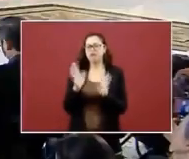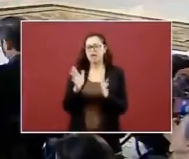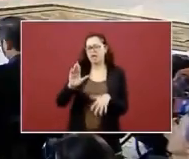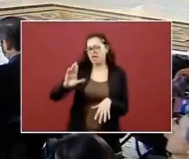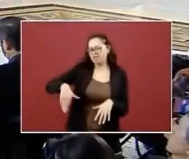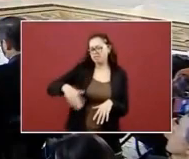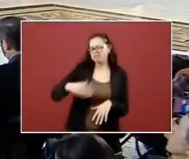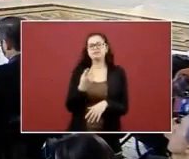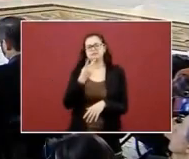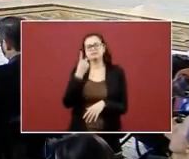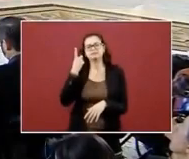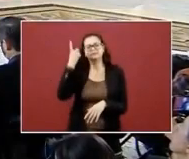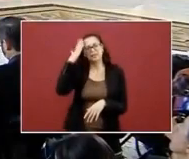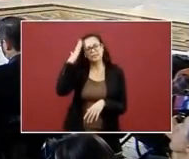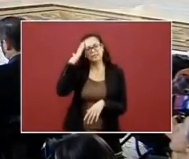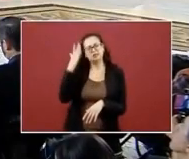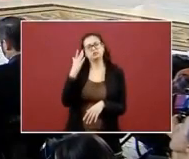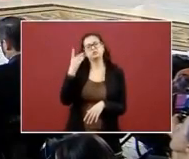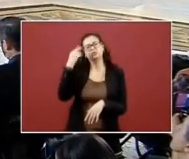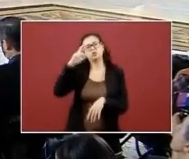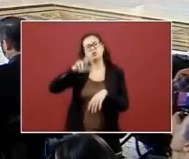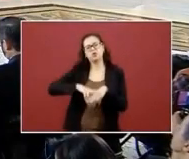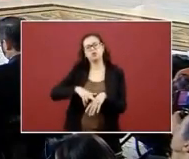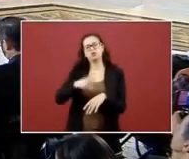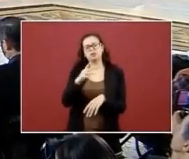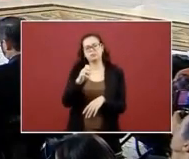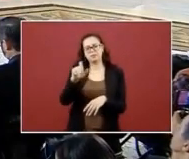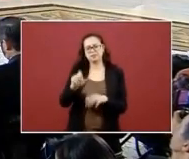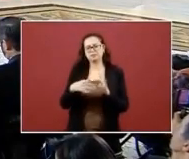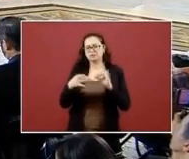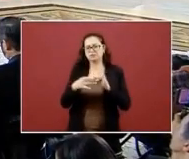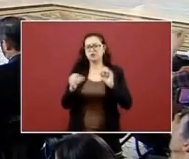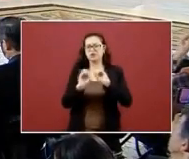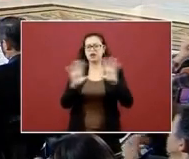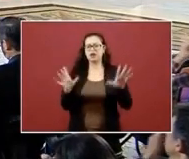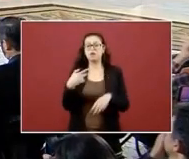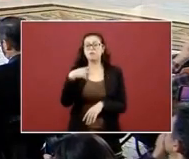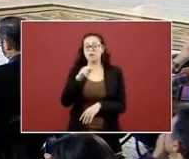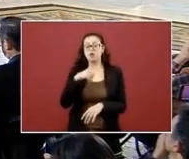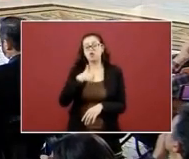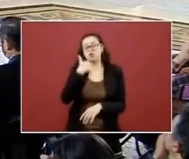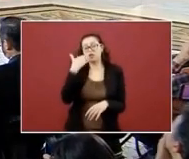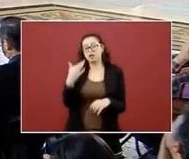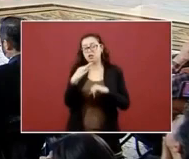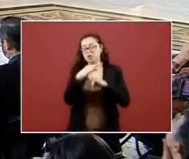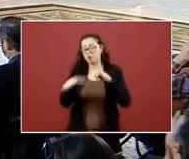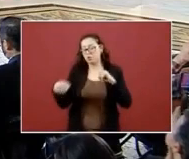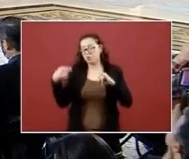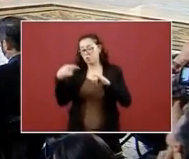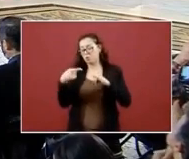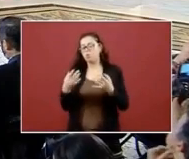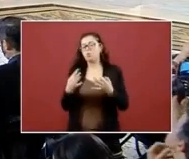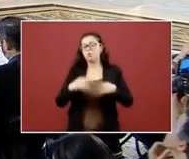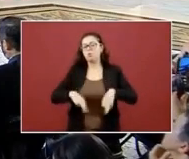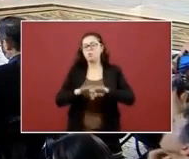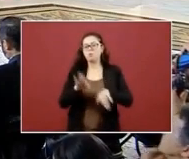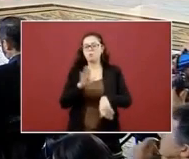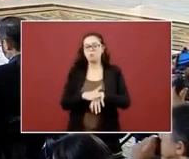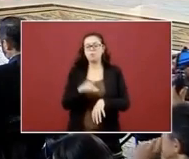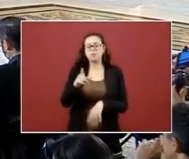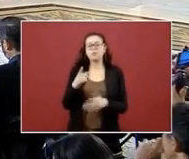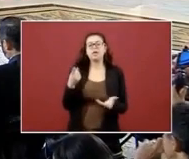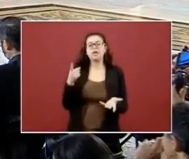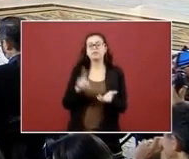quizás vale la pena hablar de este último punto que está al final. Dice, el gobierno de México a través de la Secretaría de Hacienda y Crédito